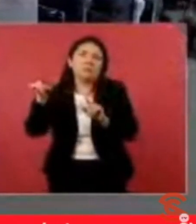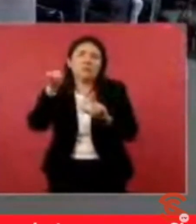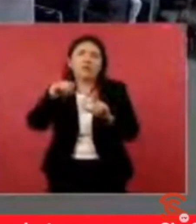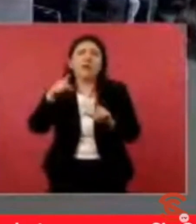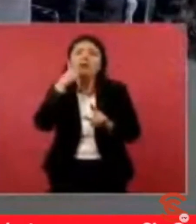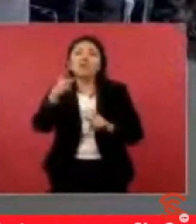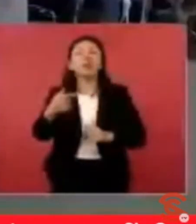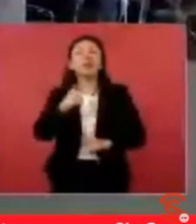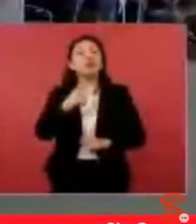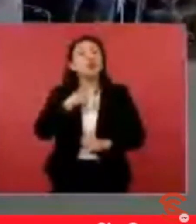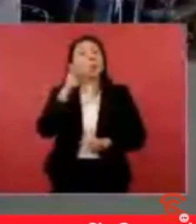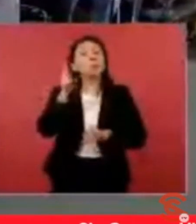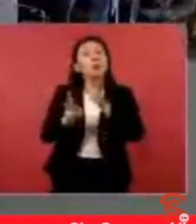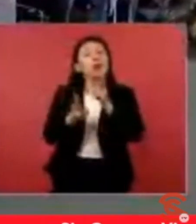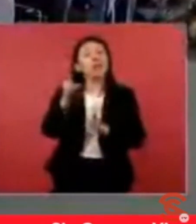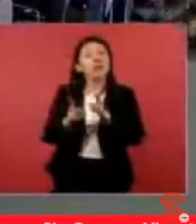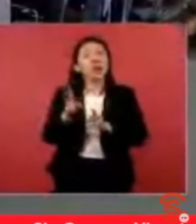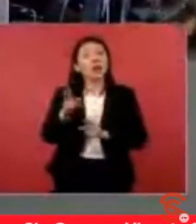hablaba yo